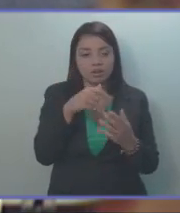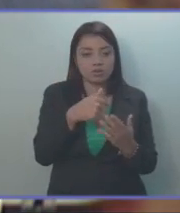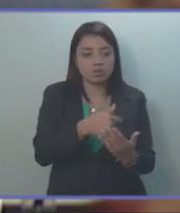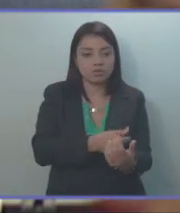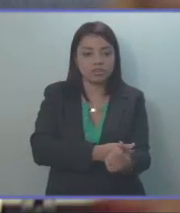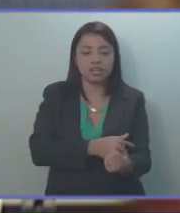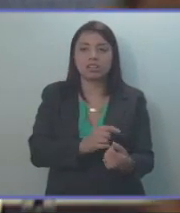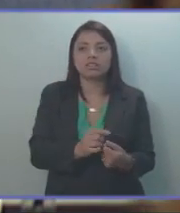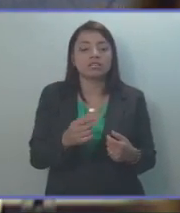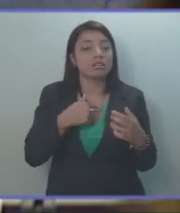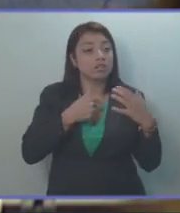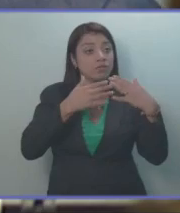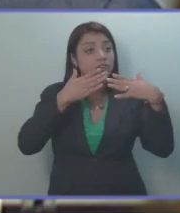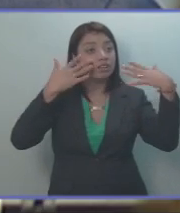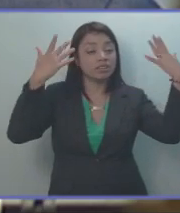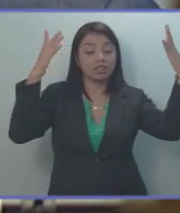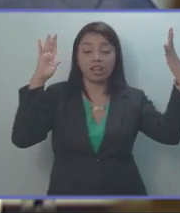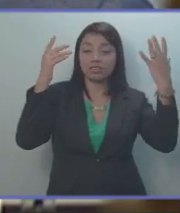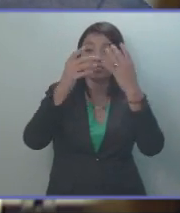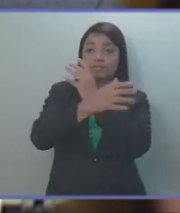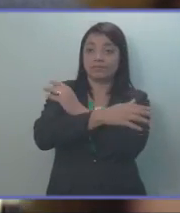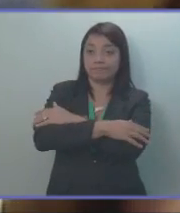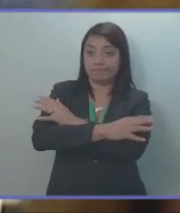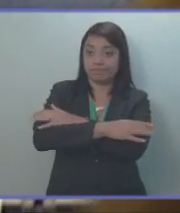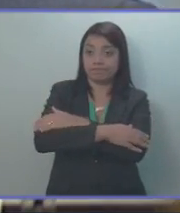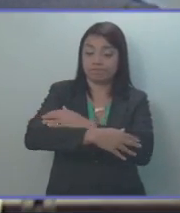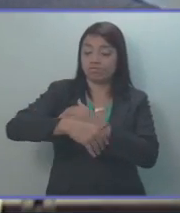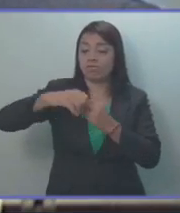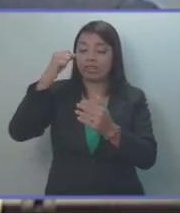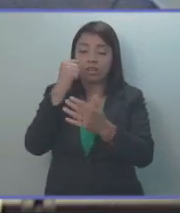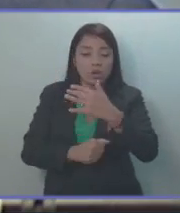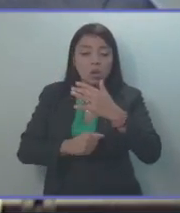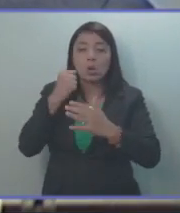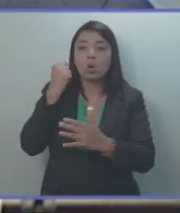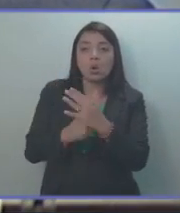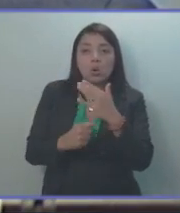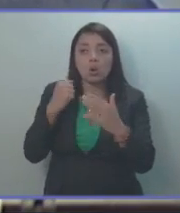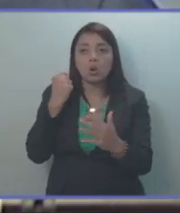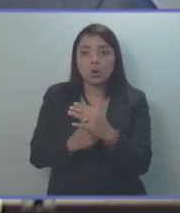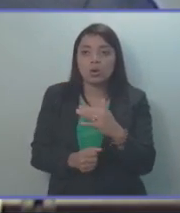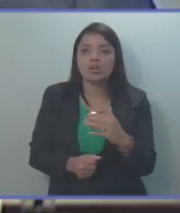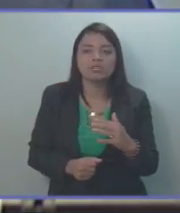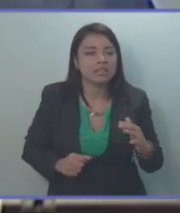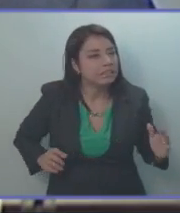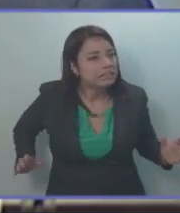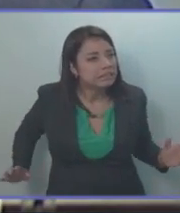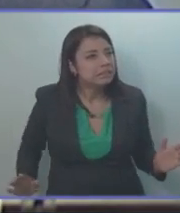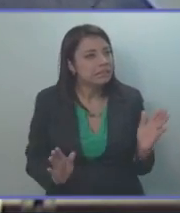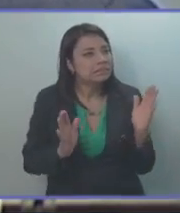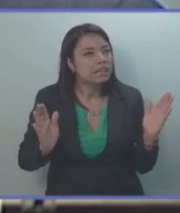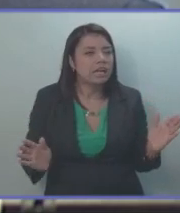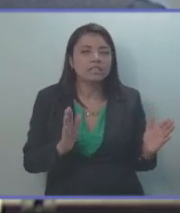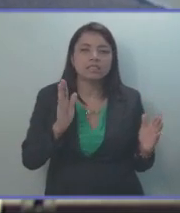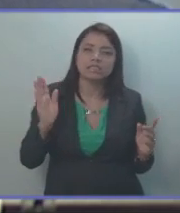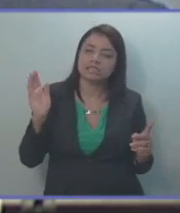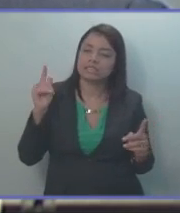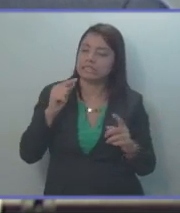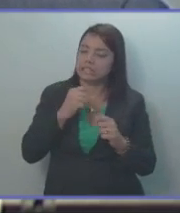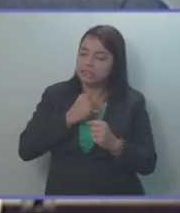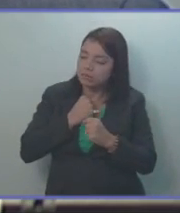Es de felicitar la lucha tenaz, persistente y a veces hasta heroica.